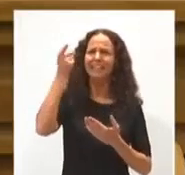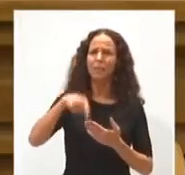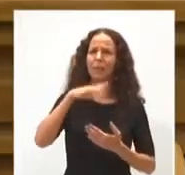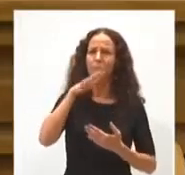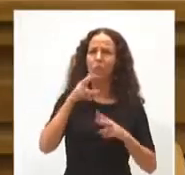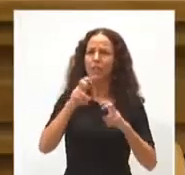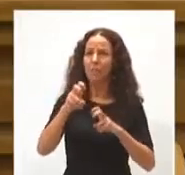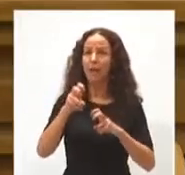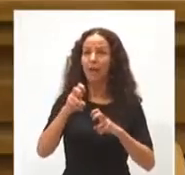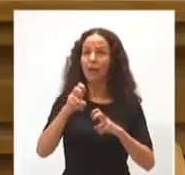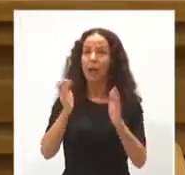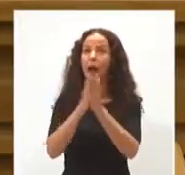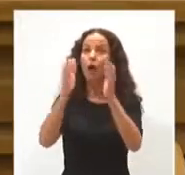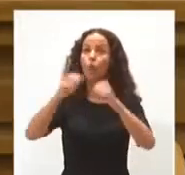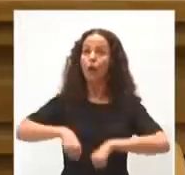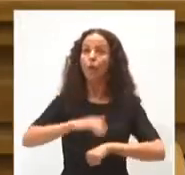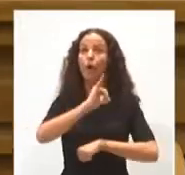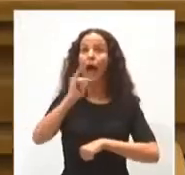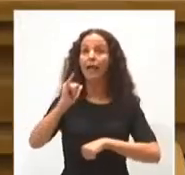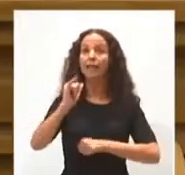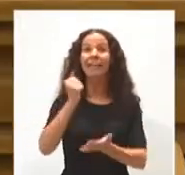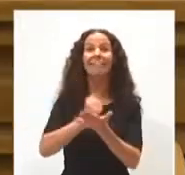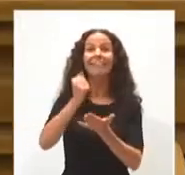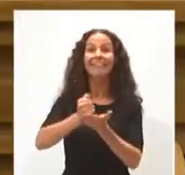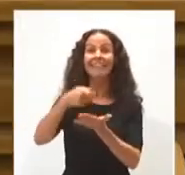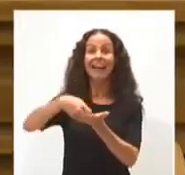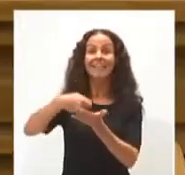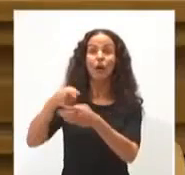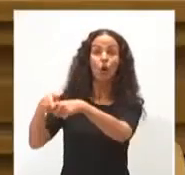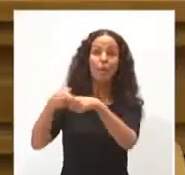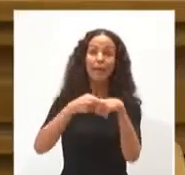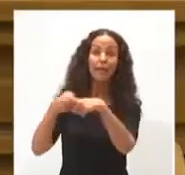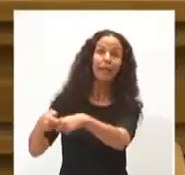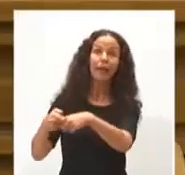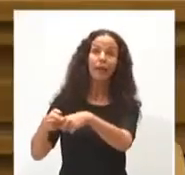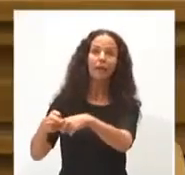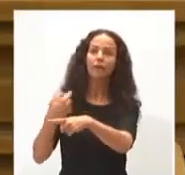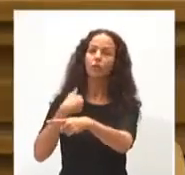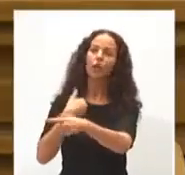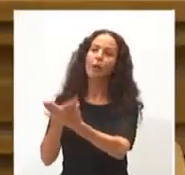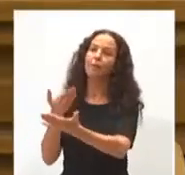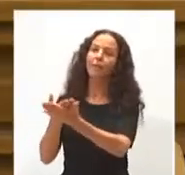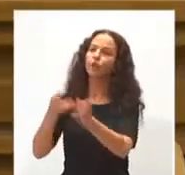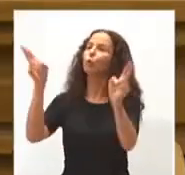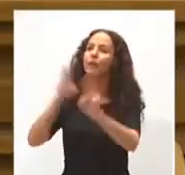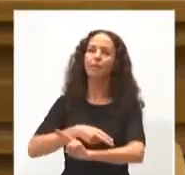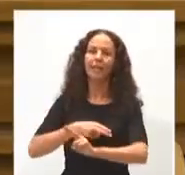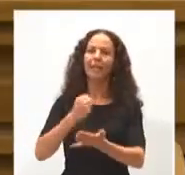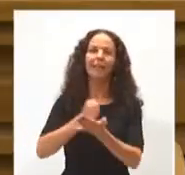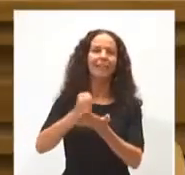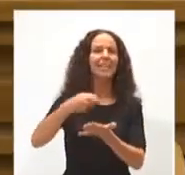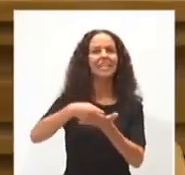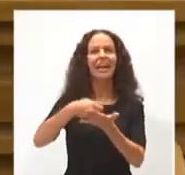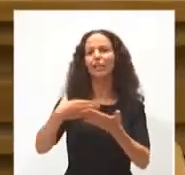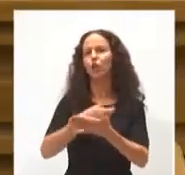de tasas compartida vamos a plantearles suprimir la tasa en toda españa para